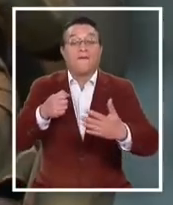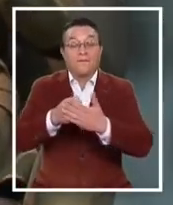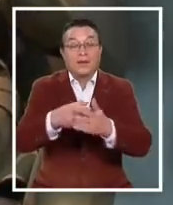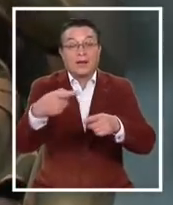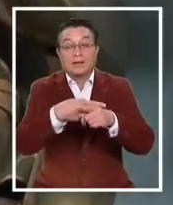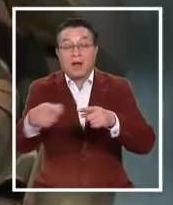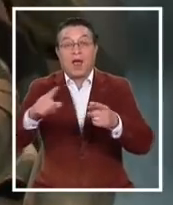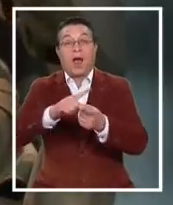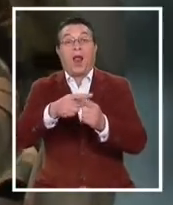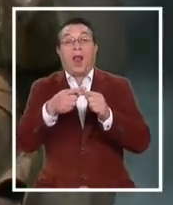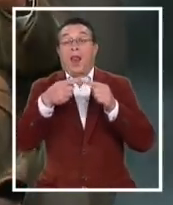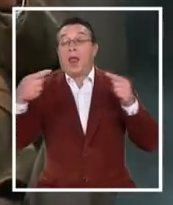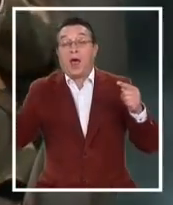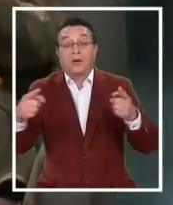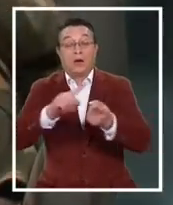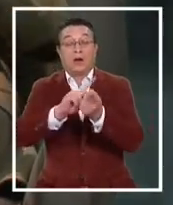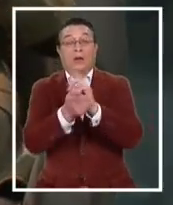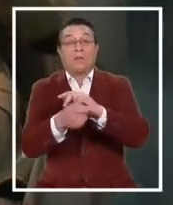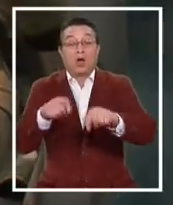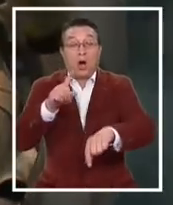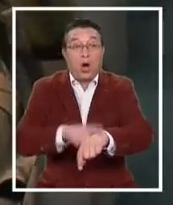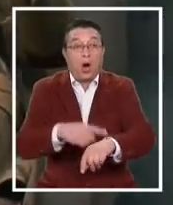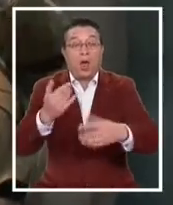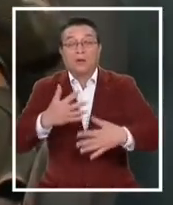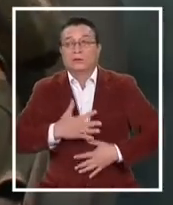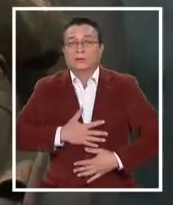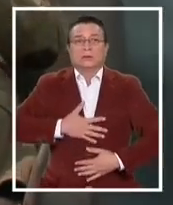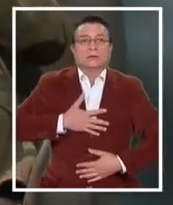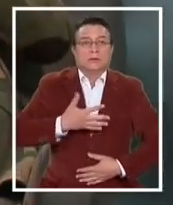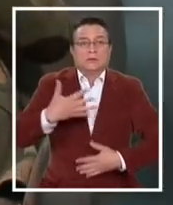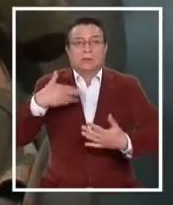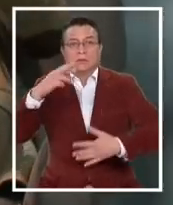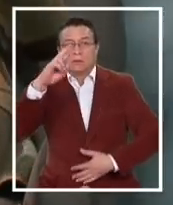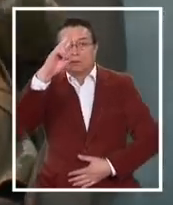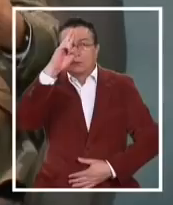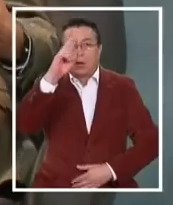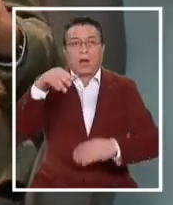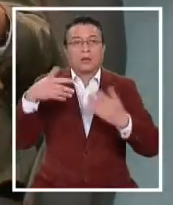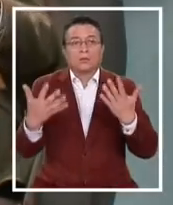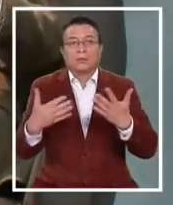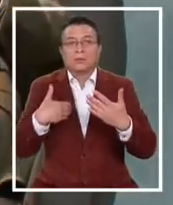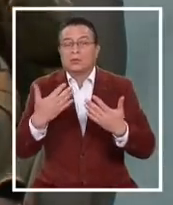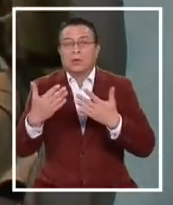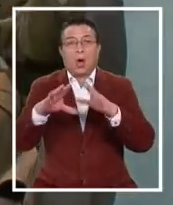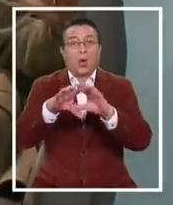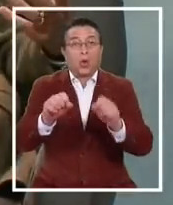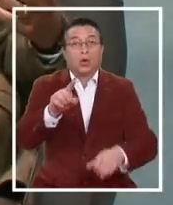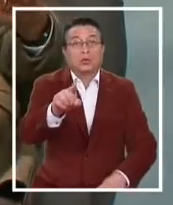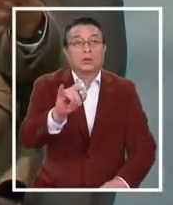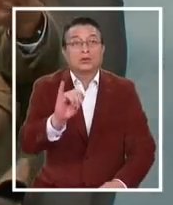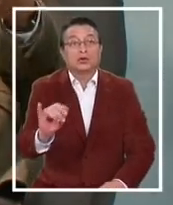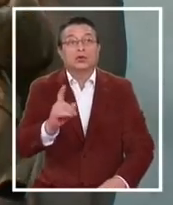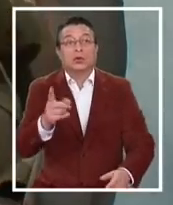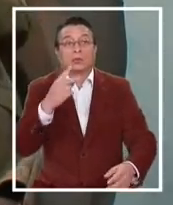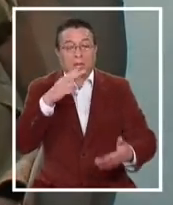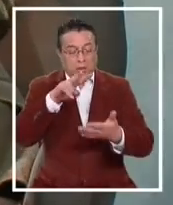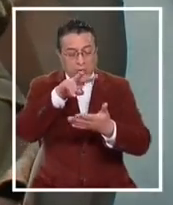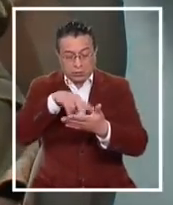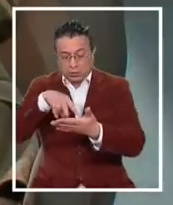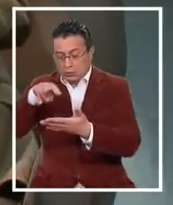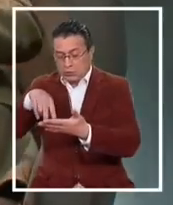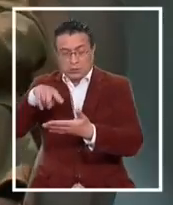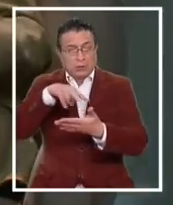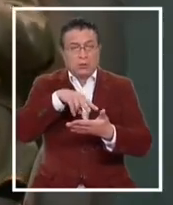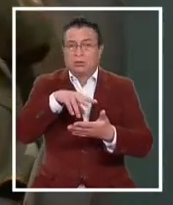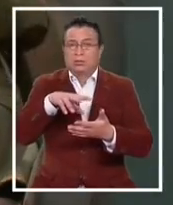hora, no sé si el ambiente está pesado, no sé si es una percepción que uno tiene personal, si la comparten, porque lo que uno lee no pinta